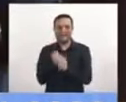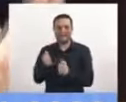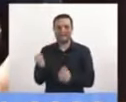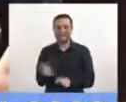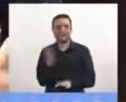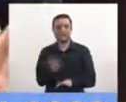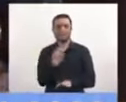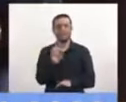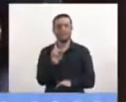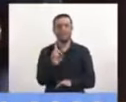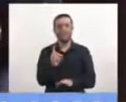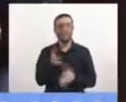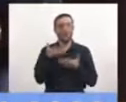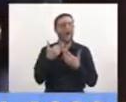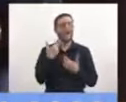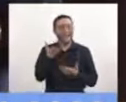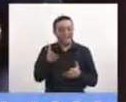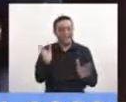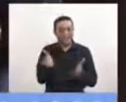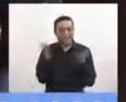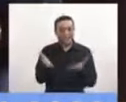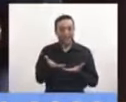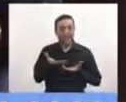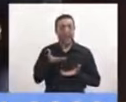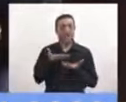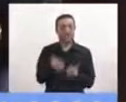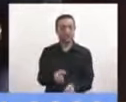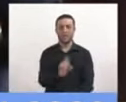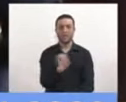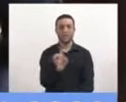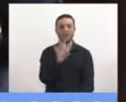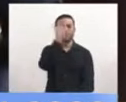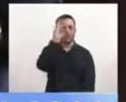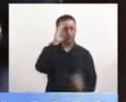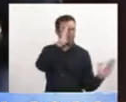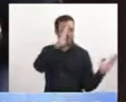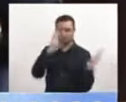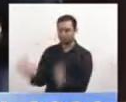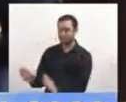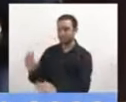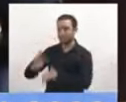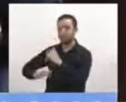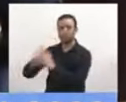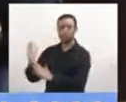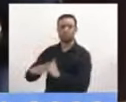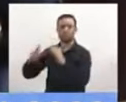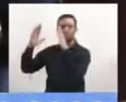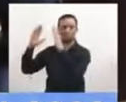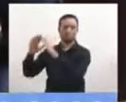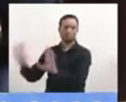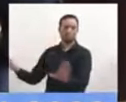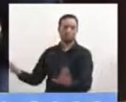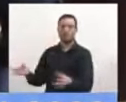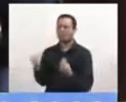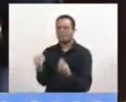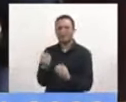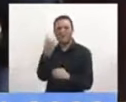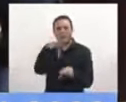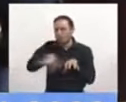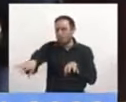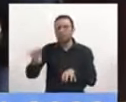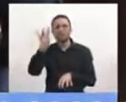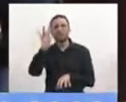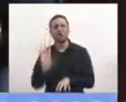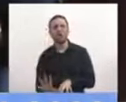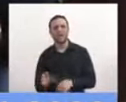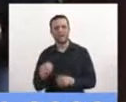comercio, para eso no sirve. Solamente para un sector, sin ninguna explicación. Se habló de la trazabilidad, que es más fácil la trazabilidad